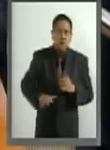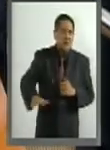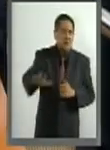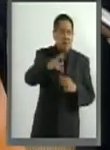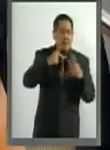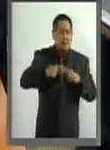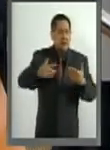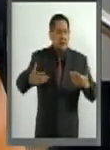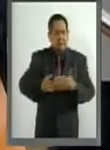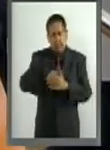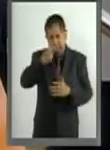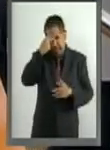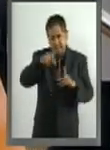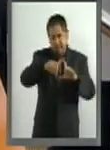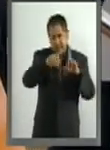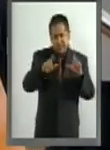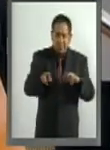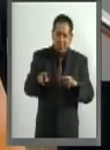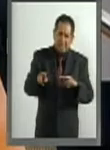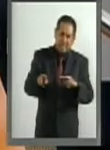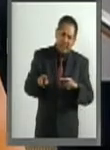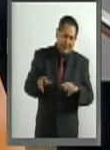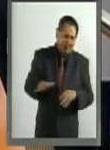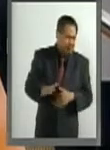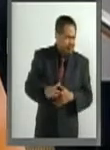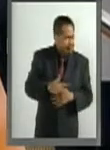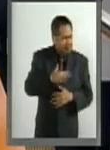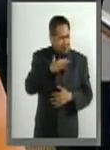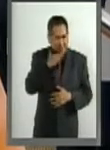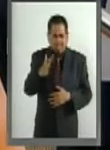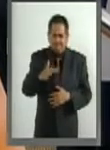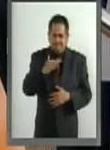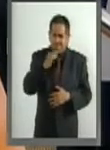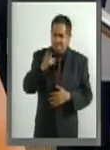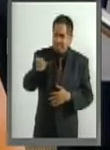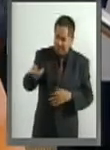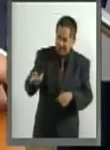México la corrupción y la impunidad.